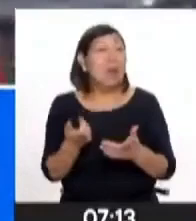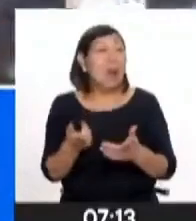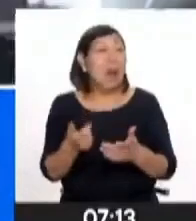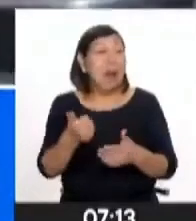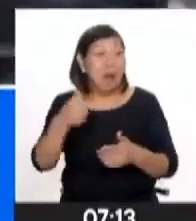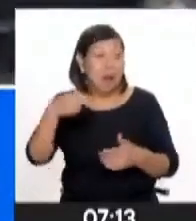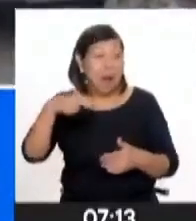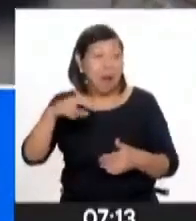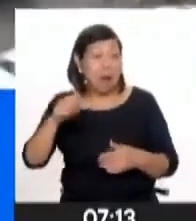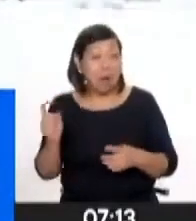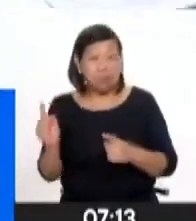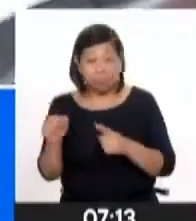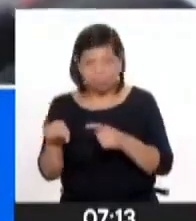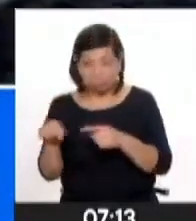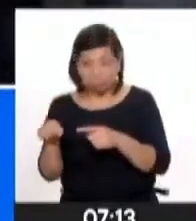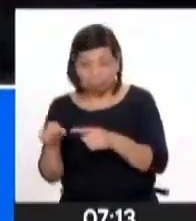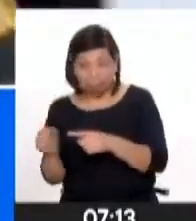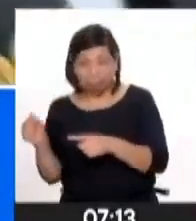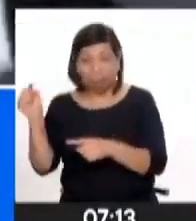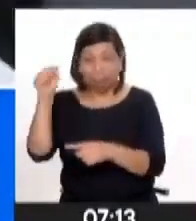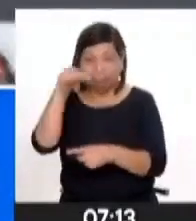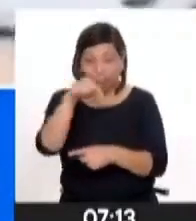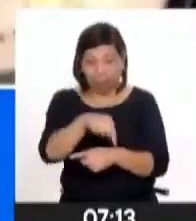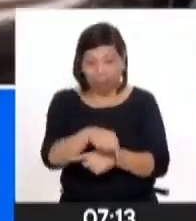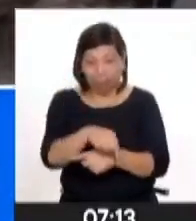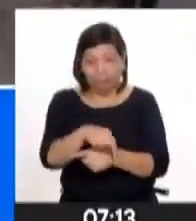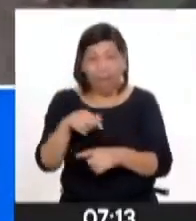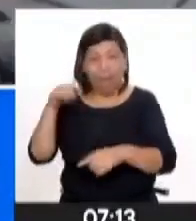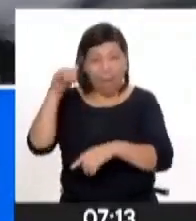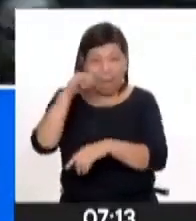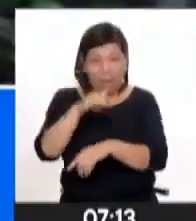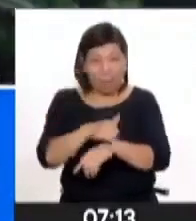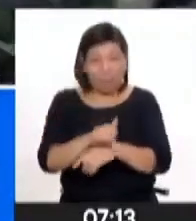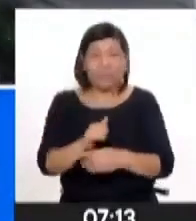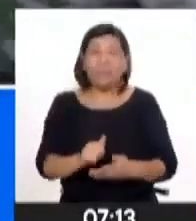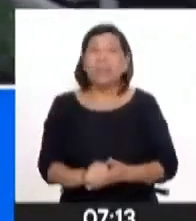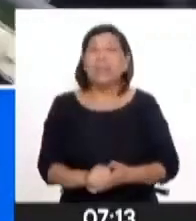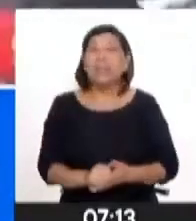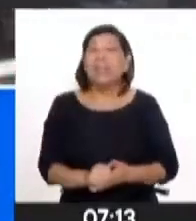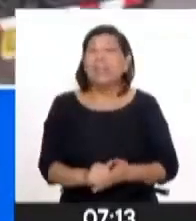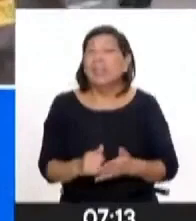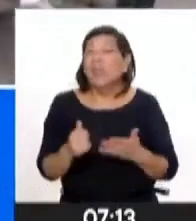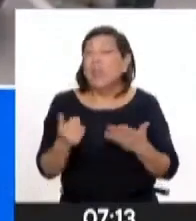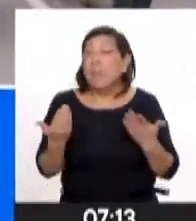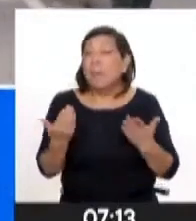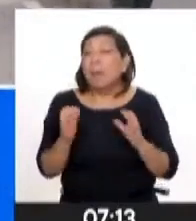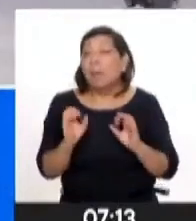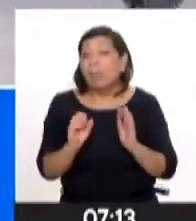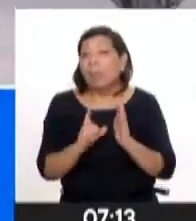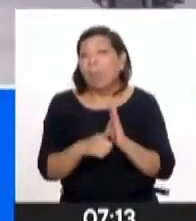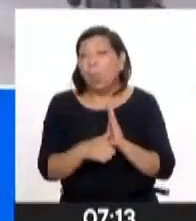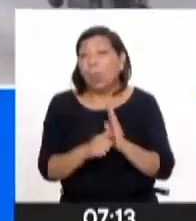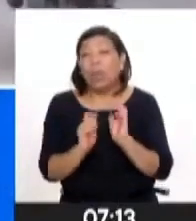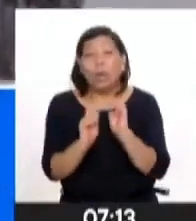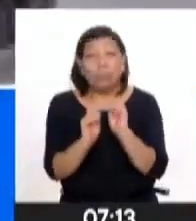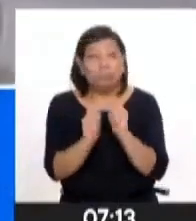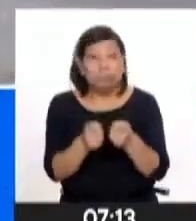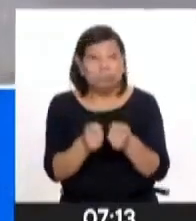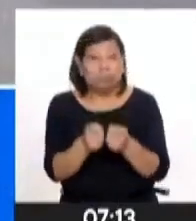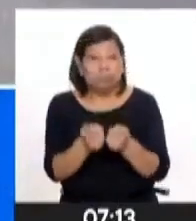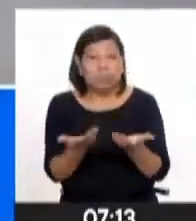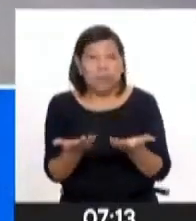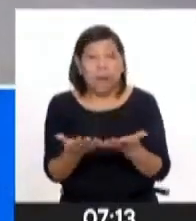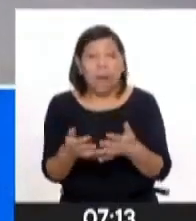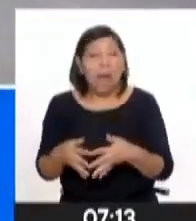joven desaparecida Natalie Holloway. Retorno garantizado. Tras entregarlo al FBI, el coronel